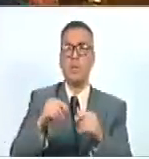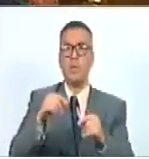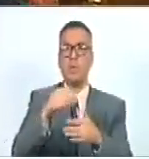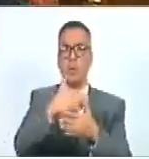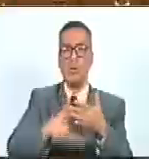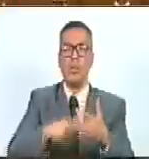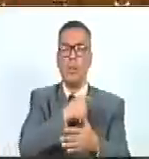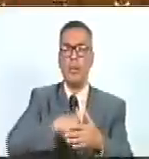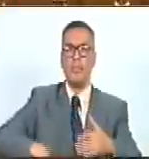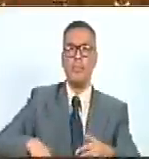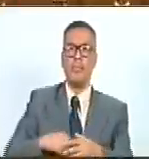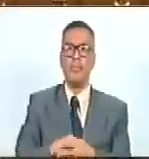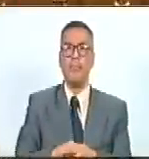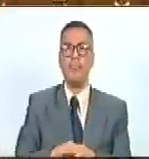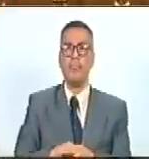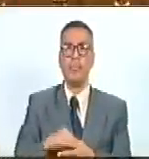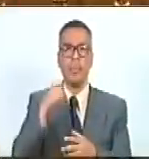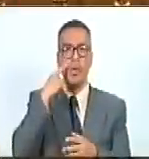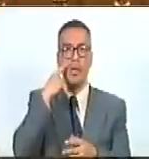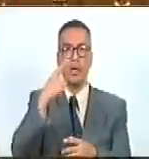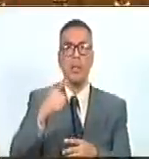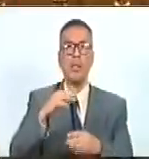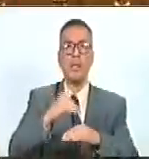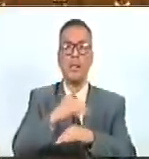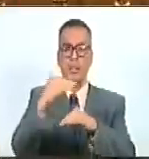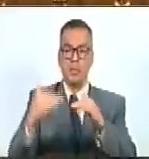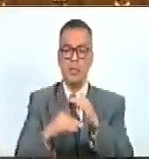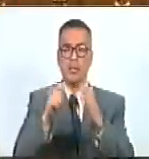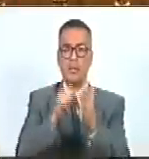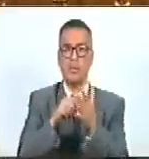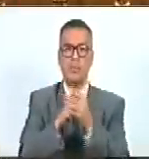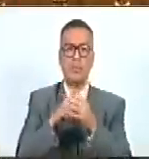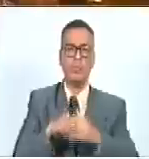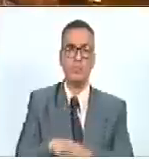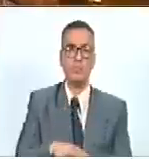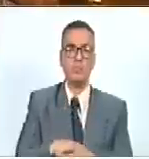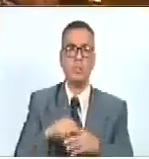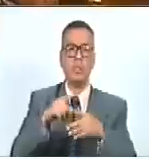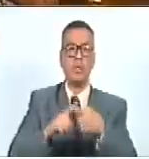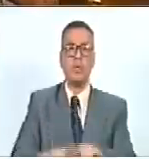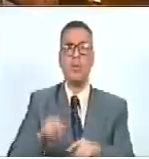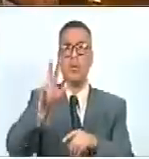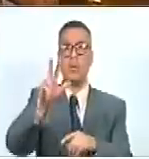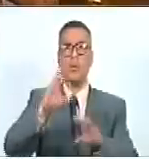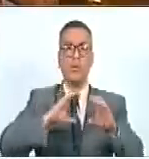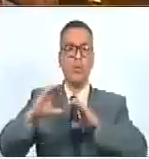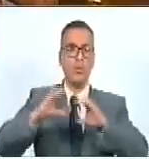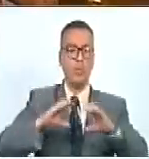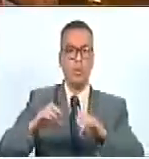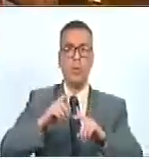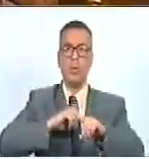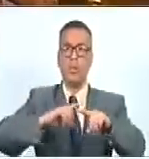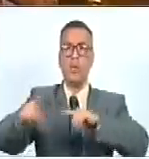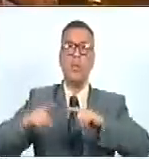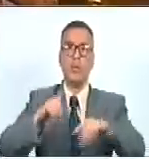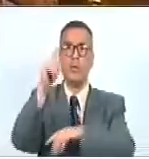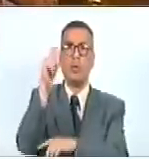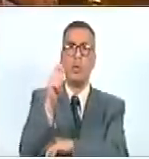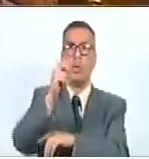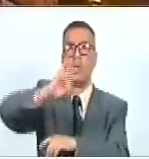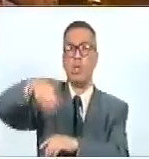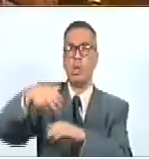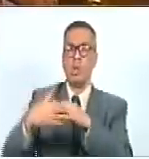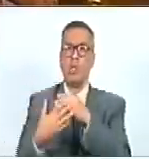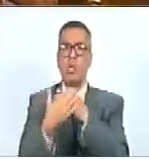presidente. En cuenta, secretaria, siguiente. Cuenta número 3. Comunicación dirigida al diputado Jorge